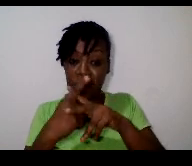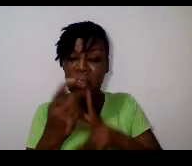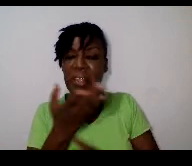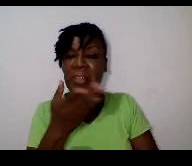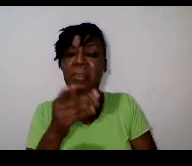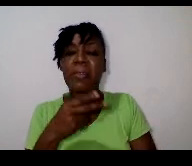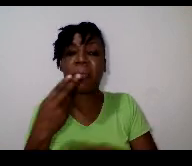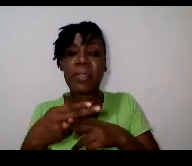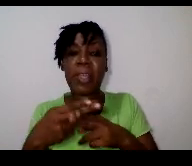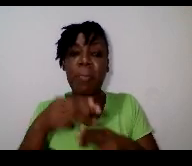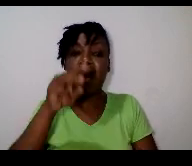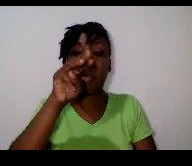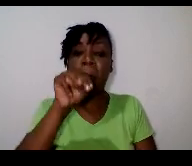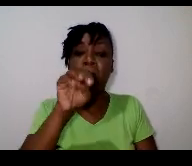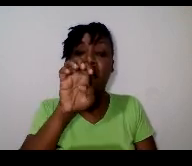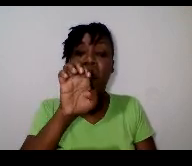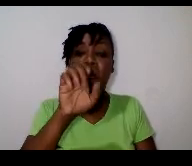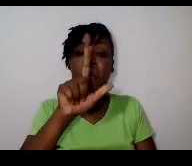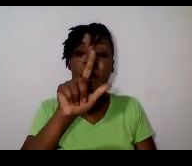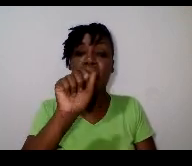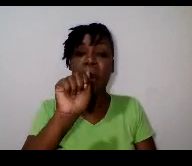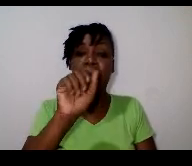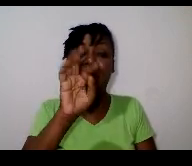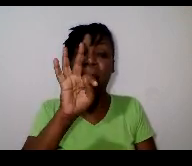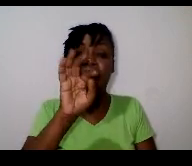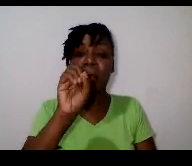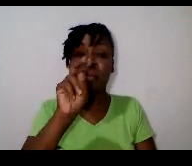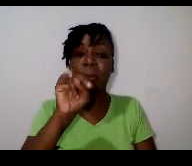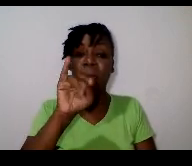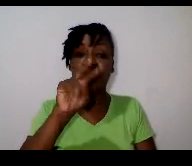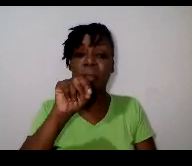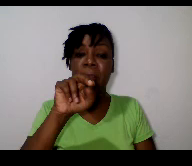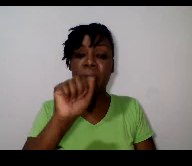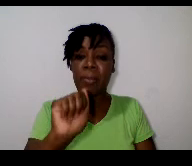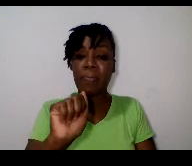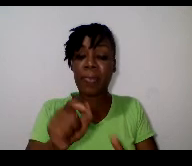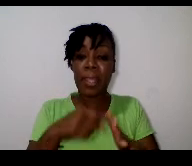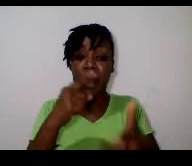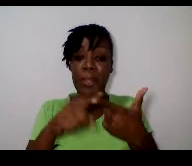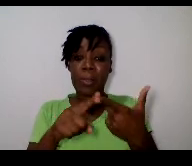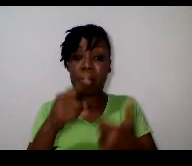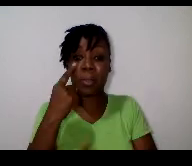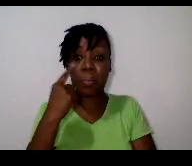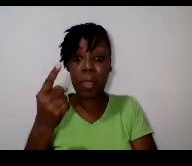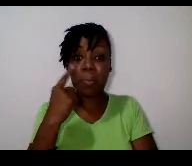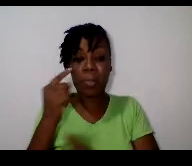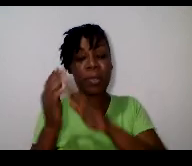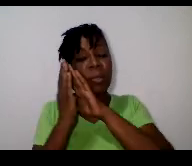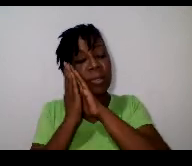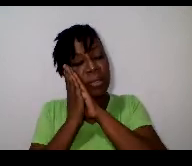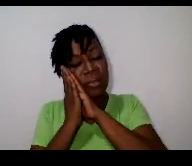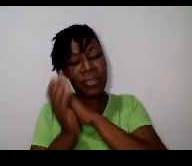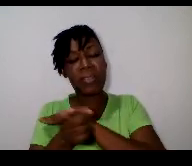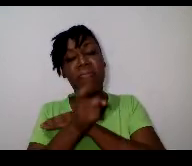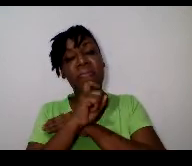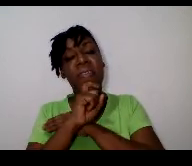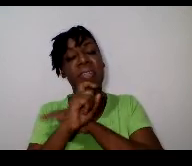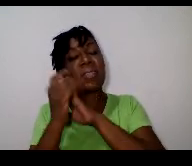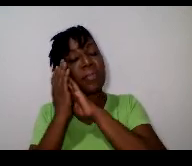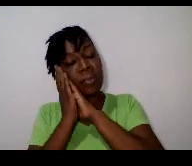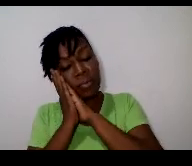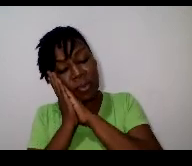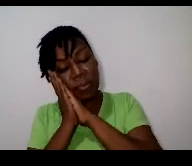ayuda es irse a dormir. Entonces lo que vemos es que los niños les cuesta quedarse dormidos,